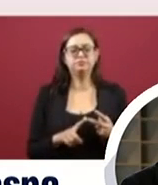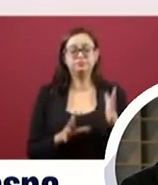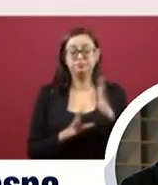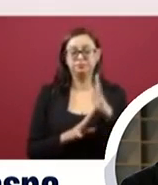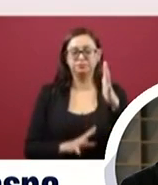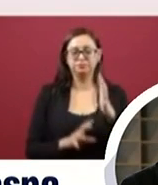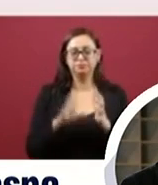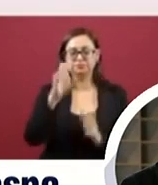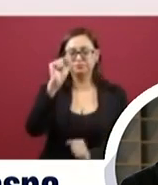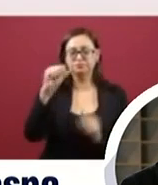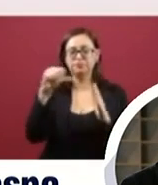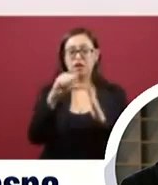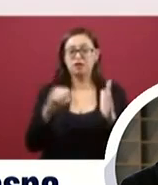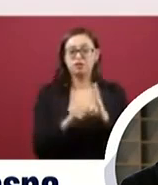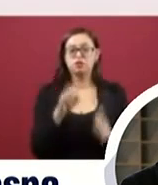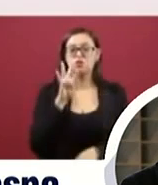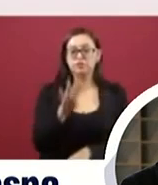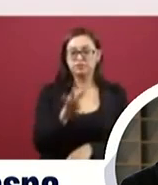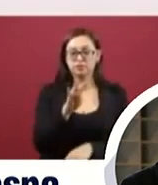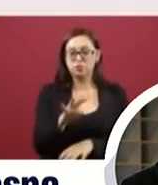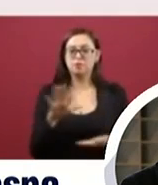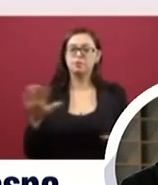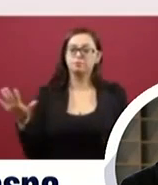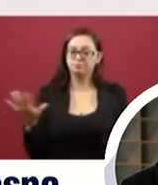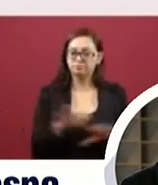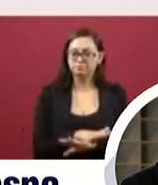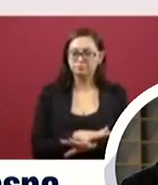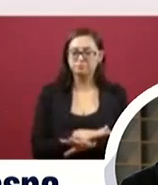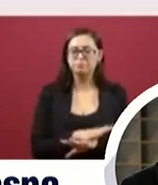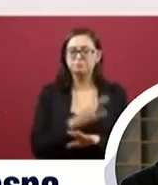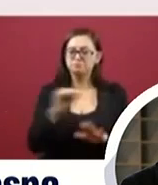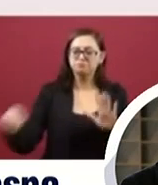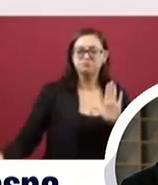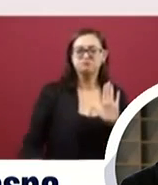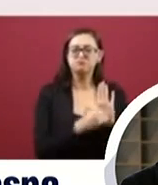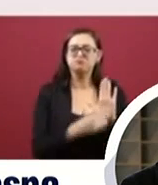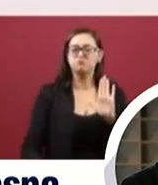para atrás en términos de autonomía y de contrapesos institucionales.